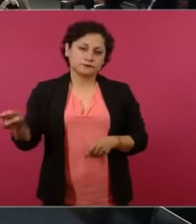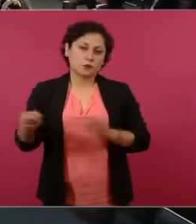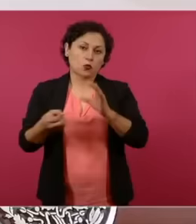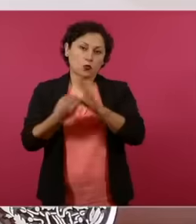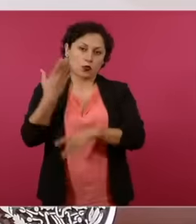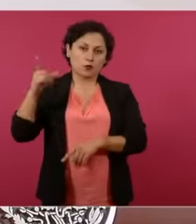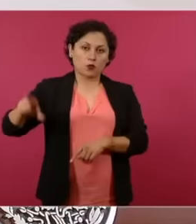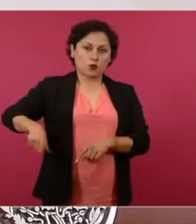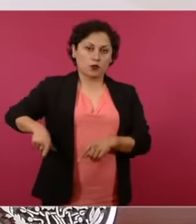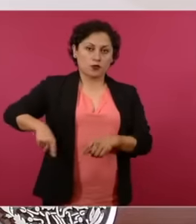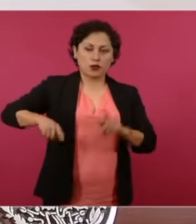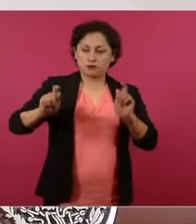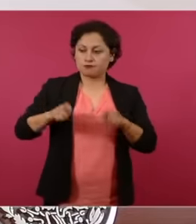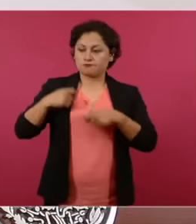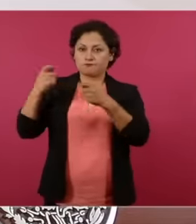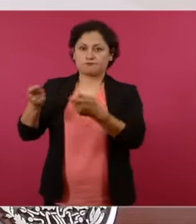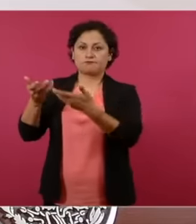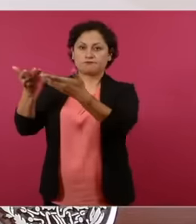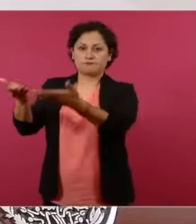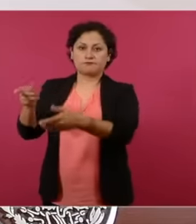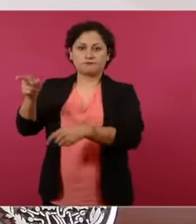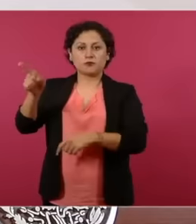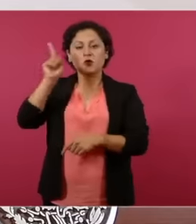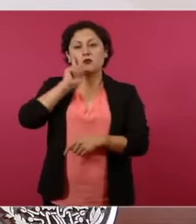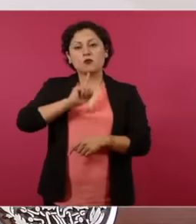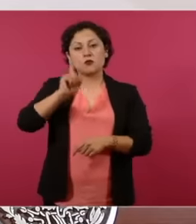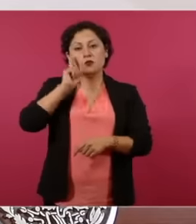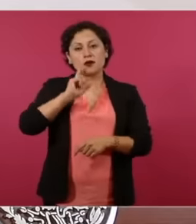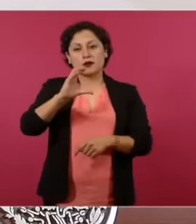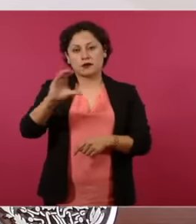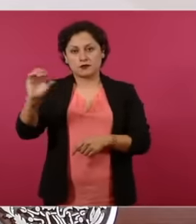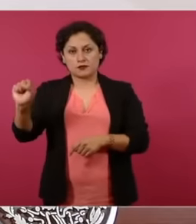gobierno. Claudia, que es tan sensible,